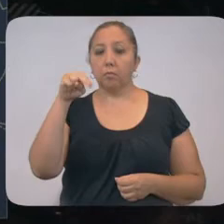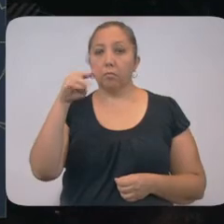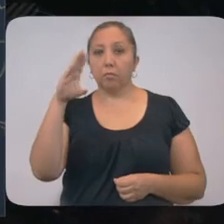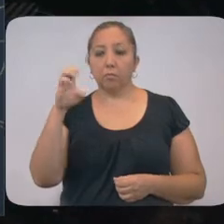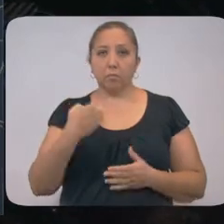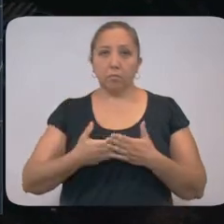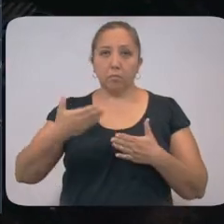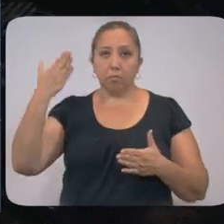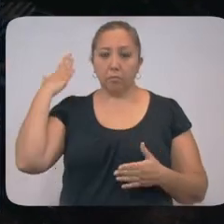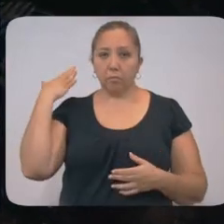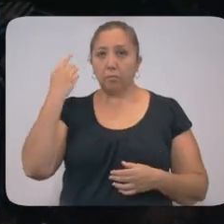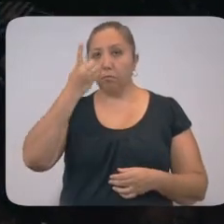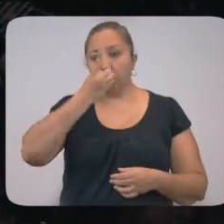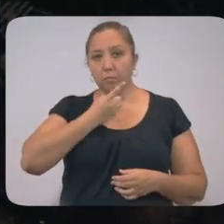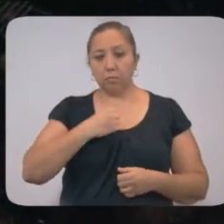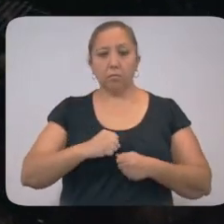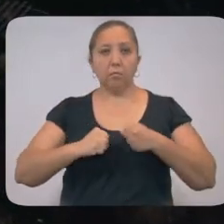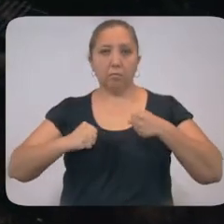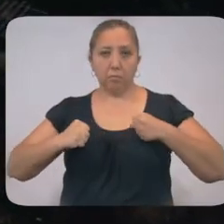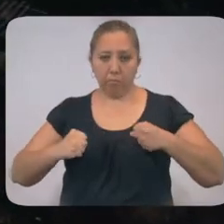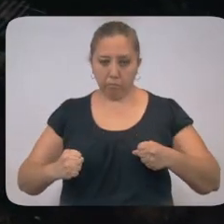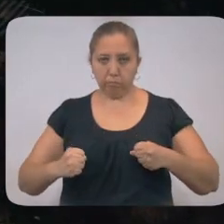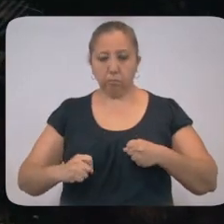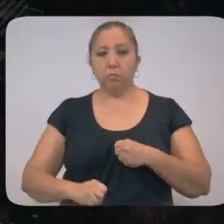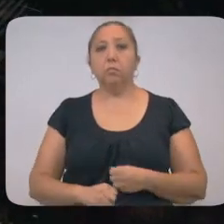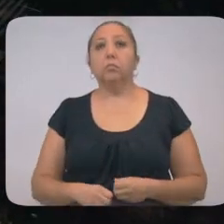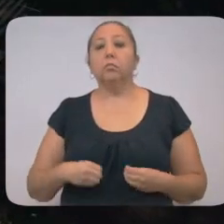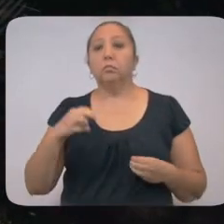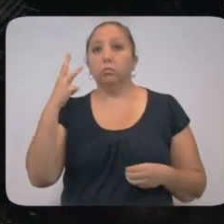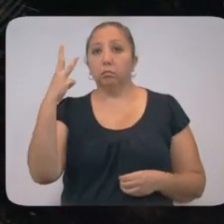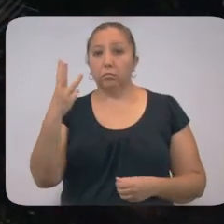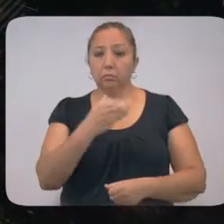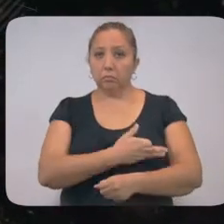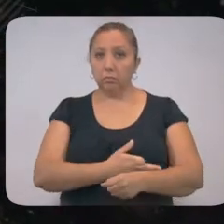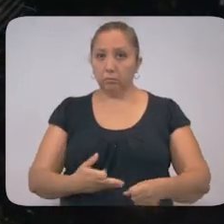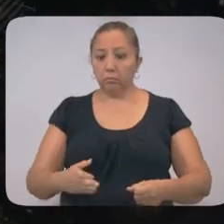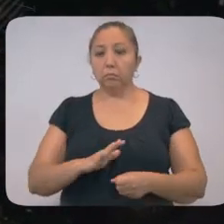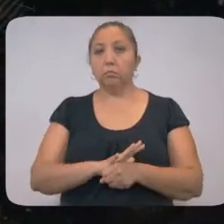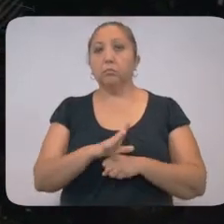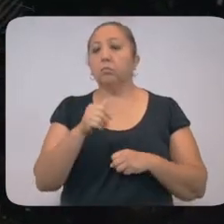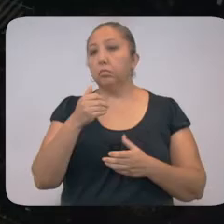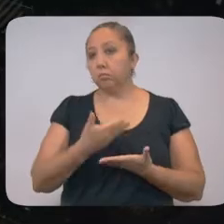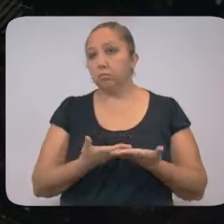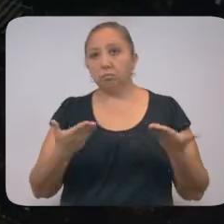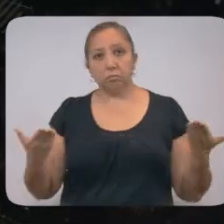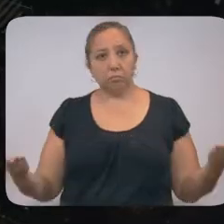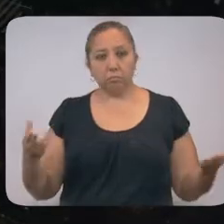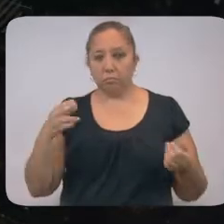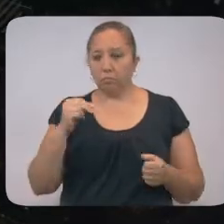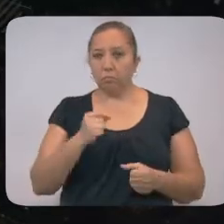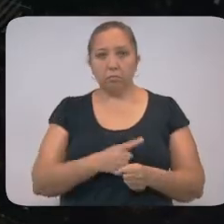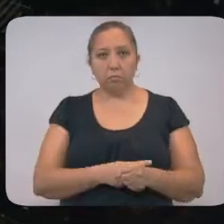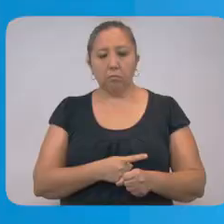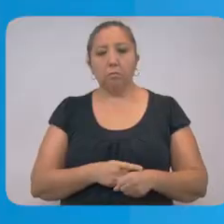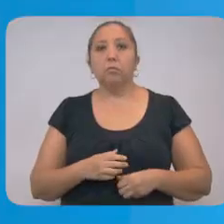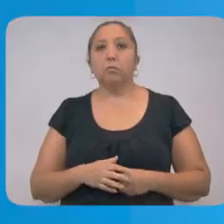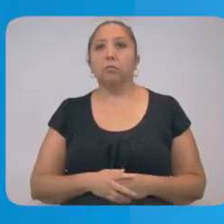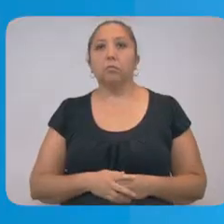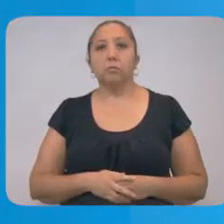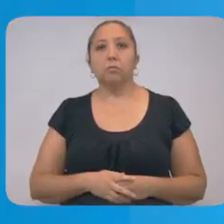con antecedentes de diabetes y obesidad. Convivía con 3 contactos, los cuales hasta el momento se reportan